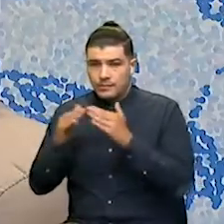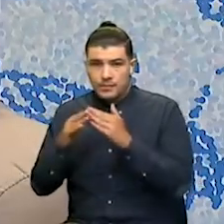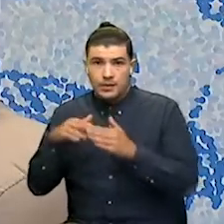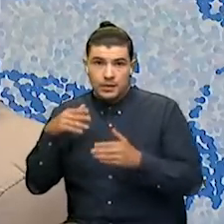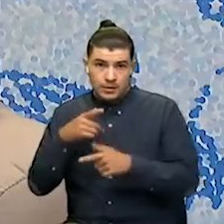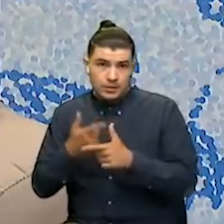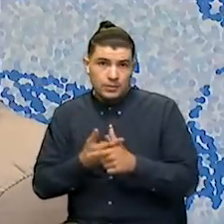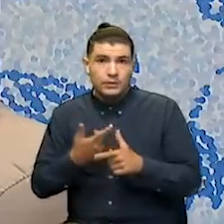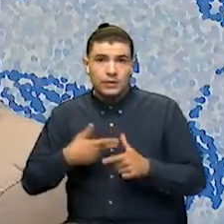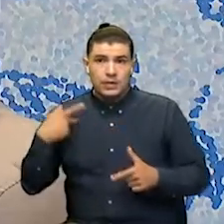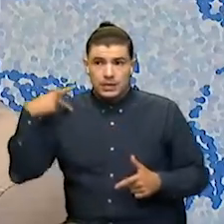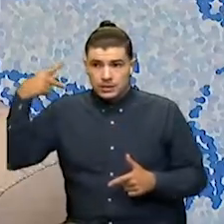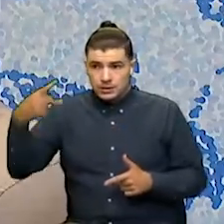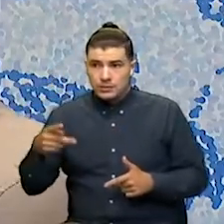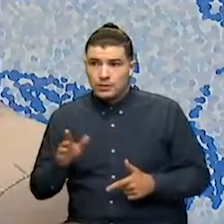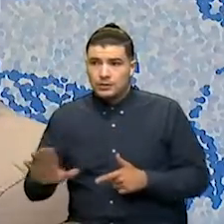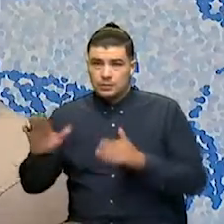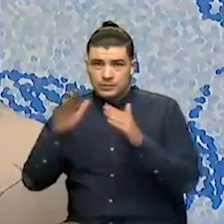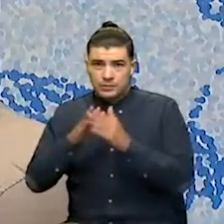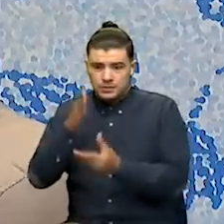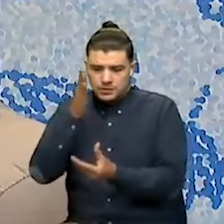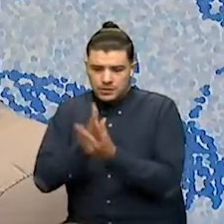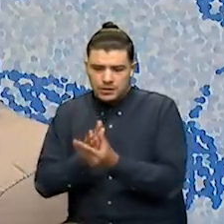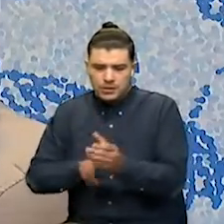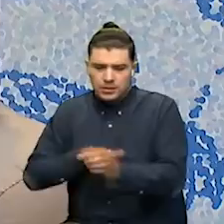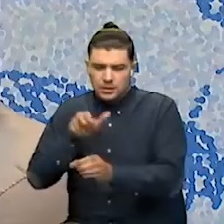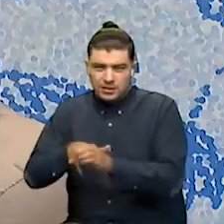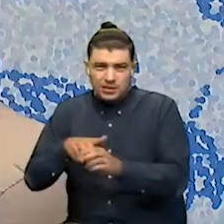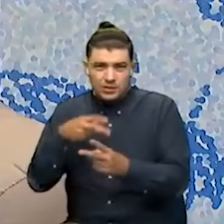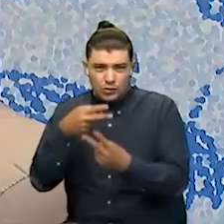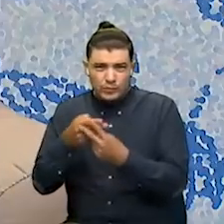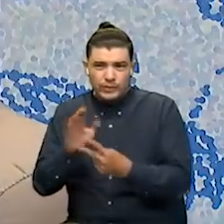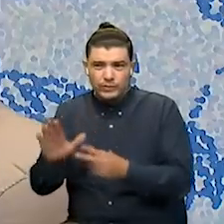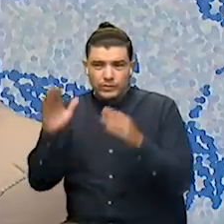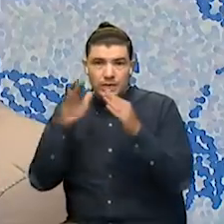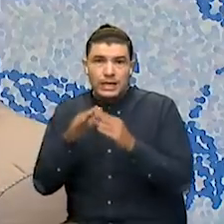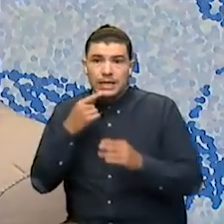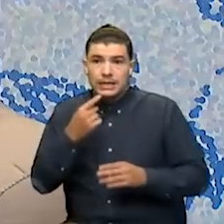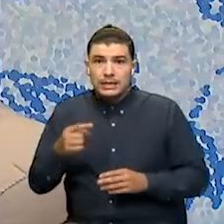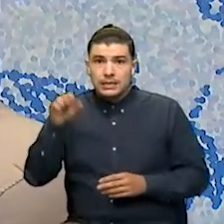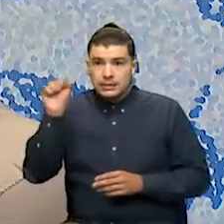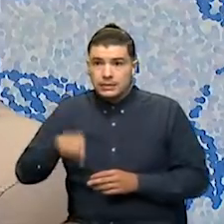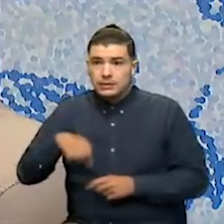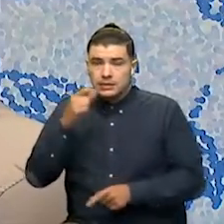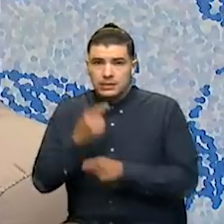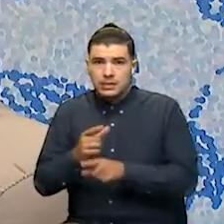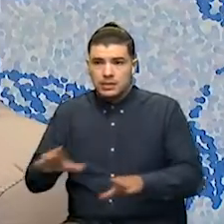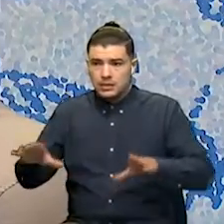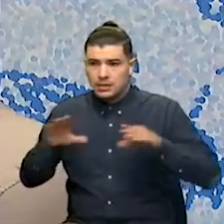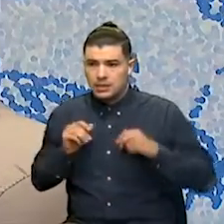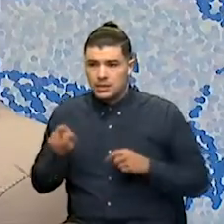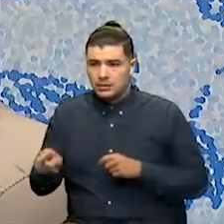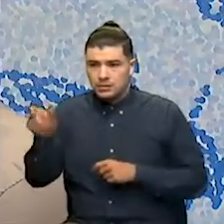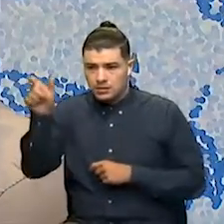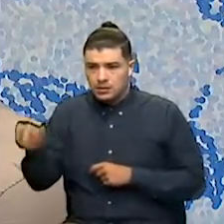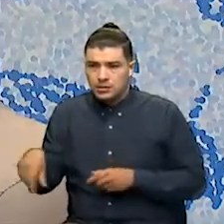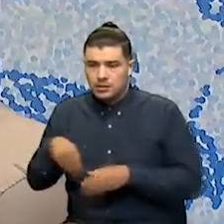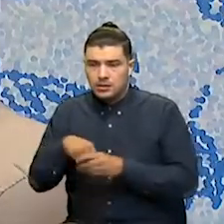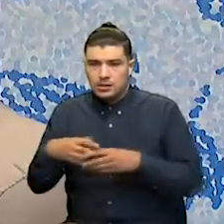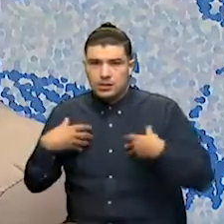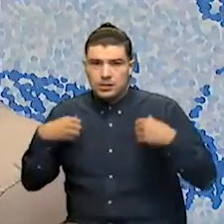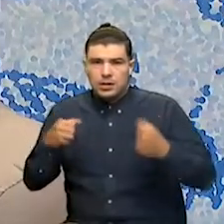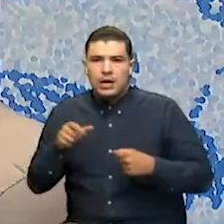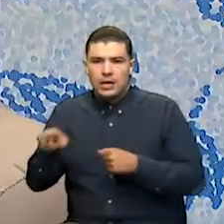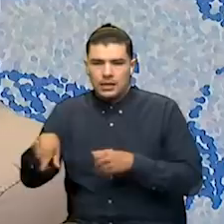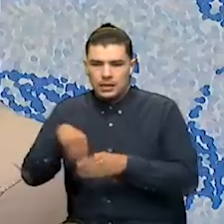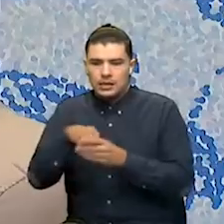la historia de ese bien, que es el folio de matrícula inmobiliaria, aparece cómo adquirió esa persona ese bien. Oh, okay. Entonces, ahí